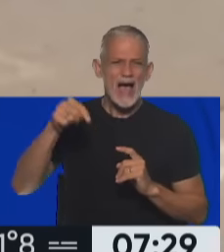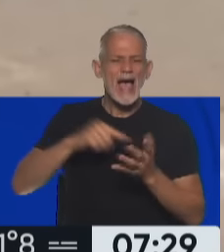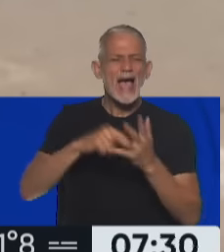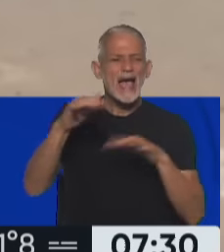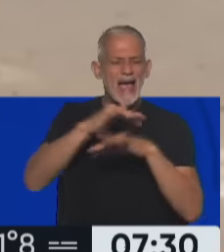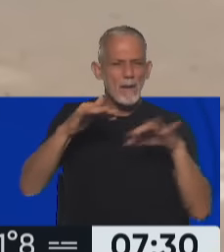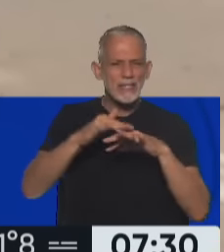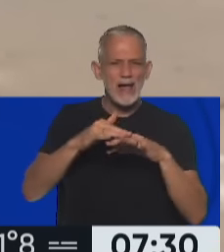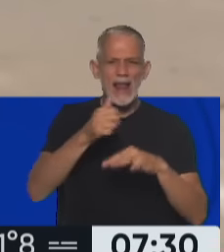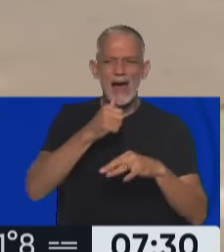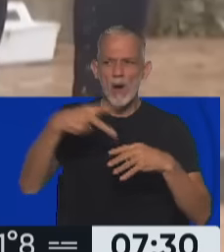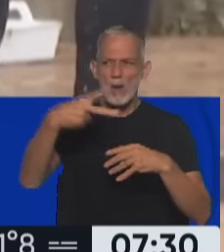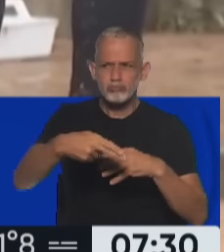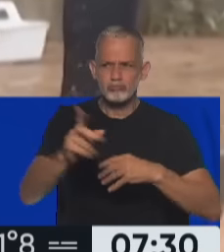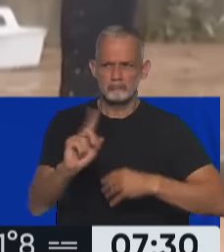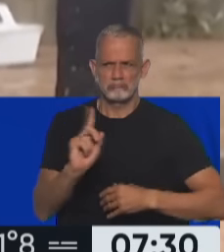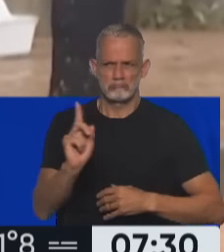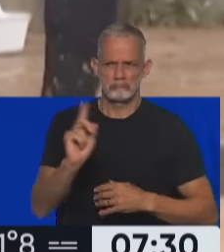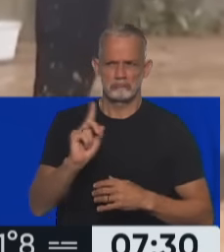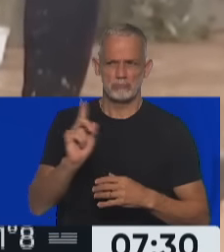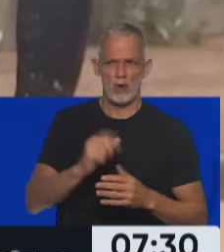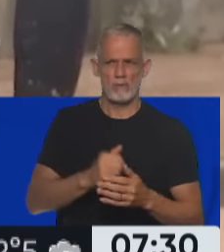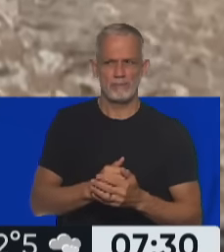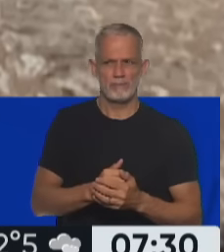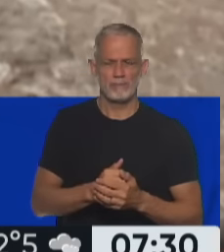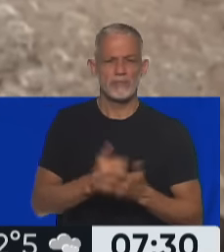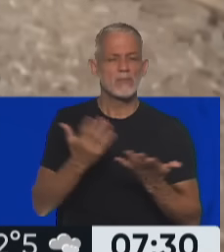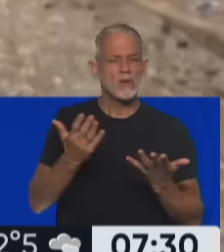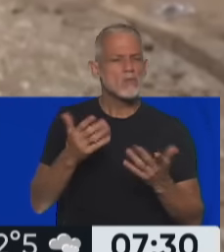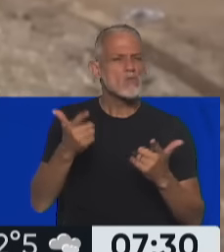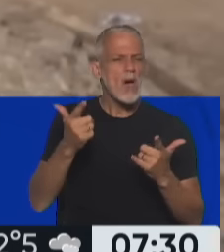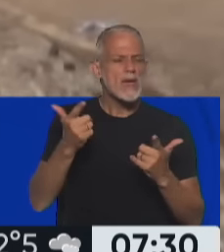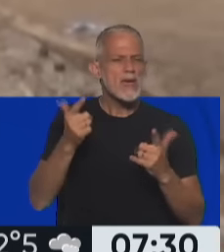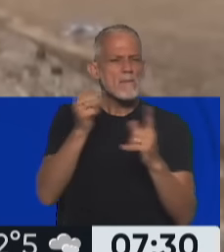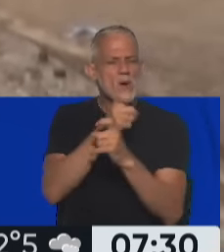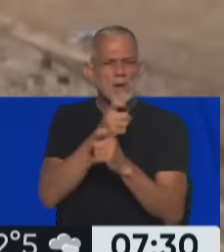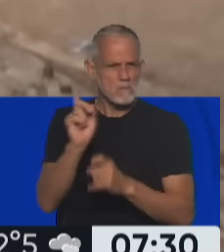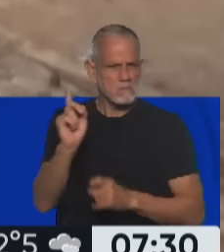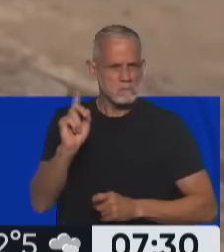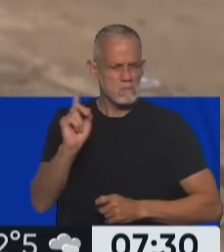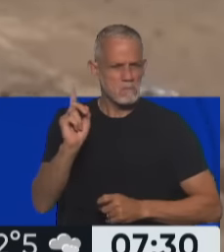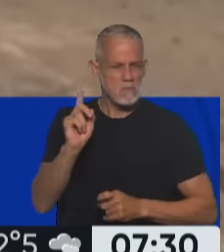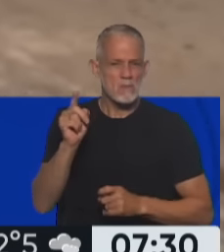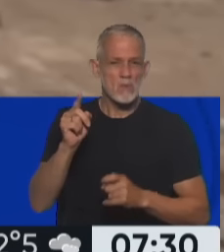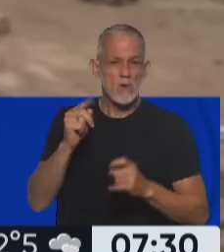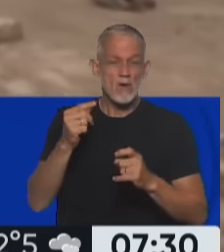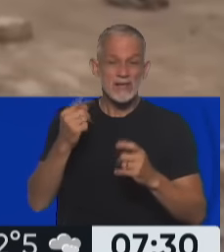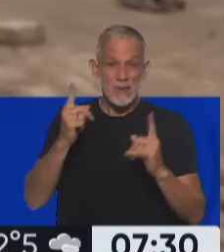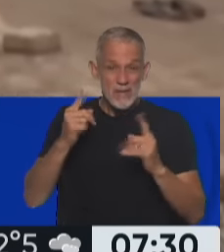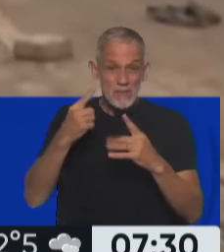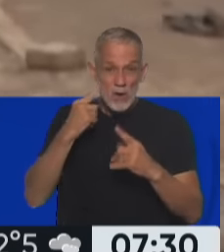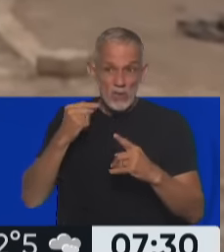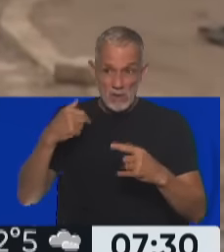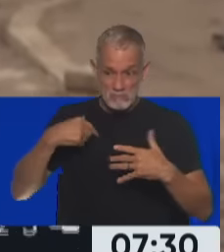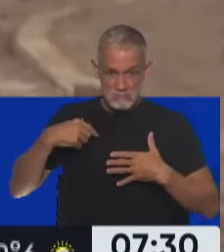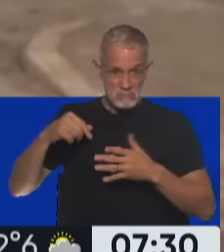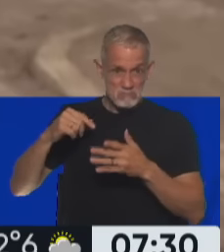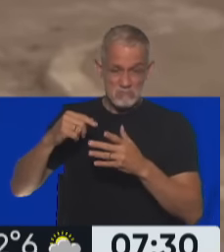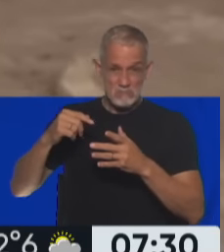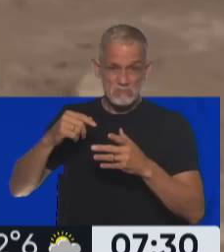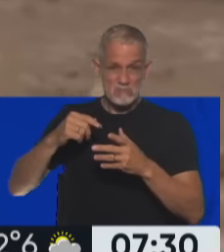capital no se cortó el agua, no ha habido ningún tipo de problema. De hecho, ese día aquí no llovió. Claro. Llovió solo en